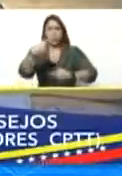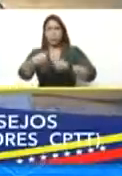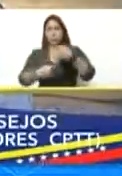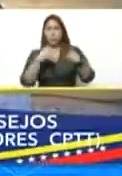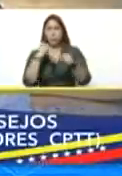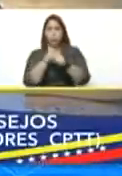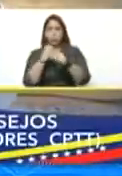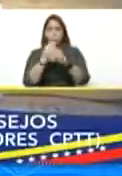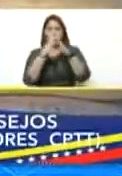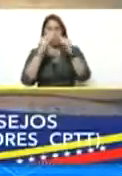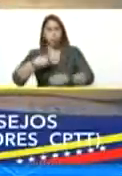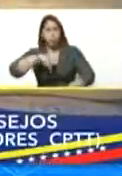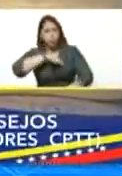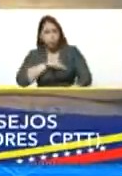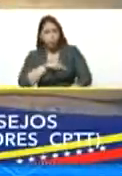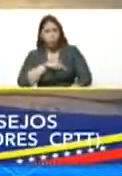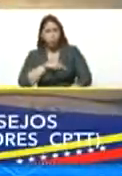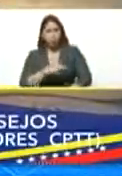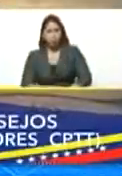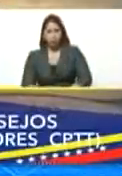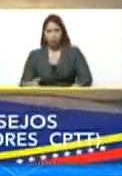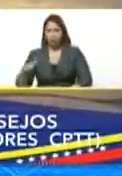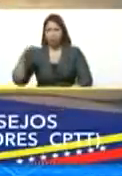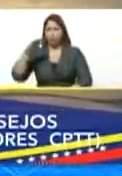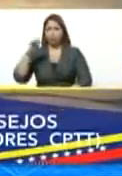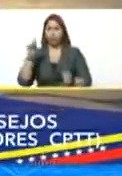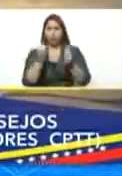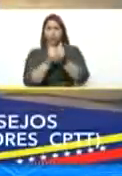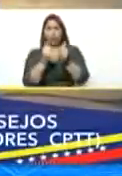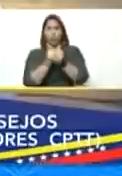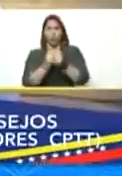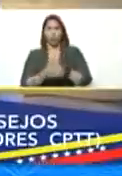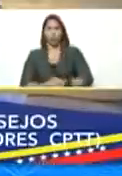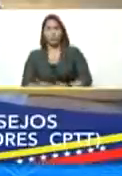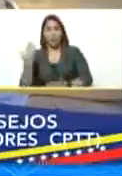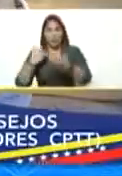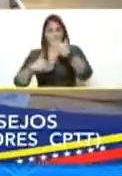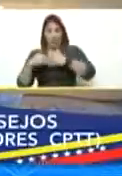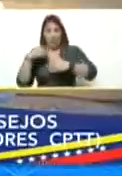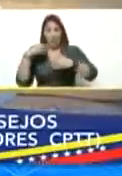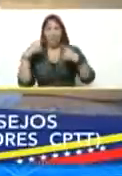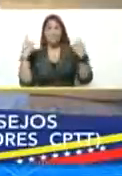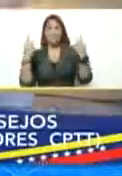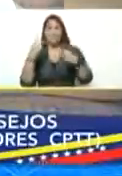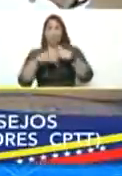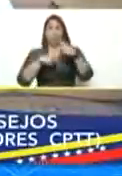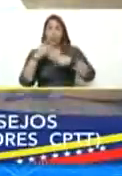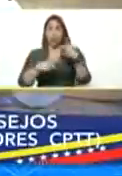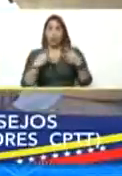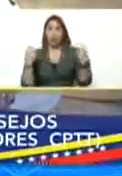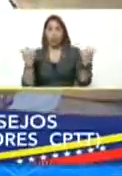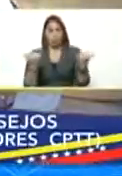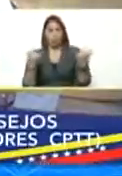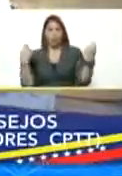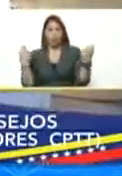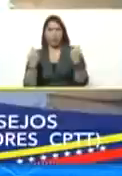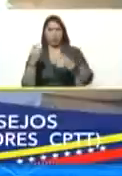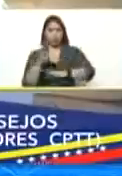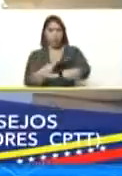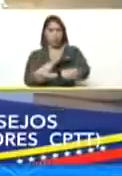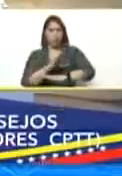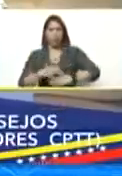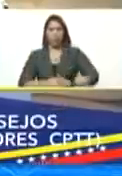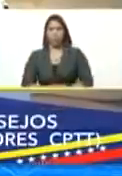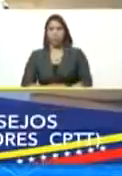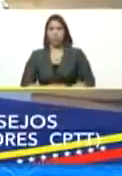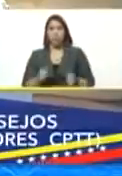Todos nosotros crecimos con aquella cuña que pasaban por televisión, que ahorita cantábamos Sil y yo,